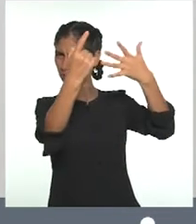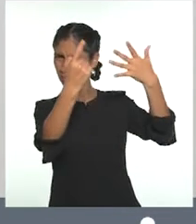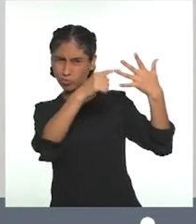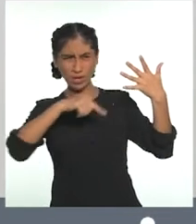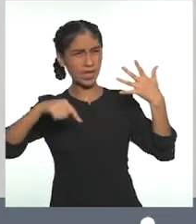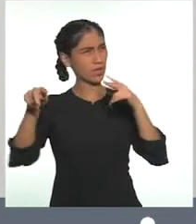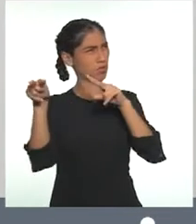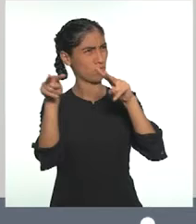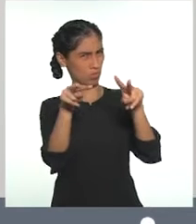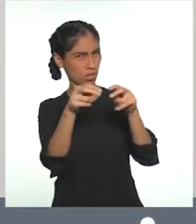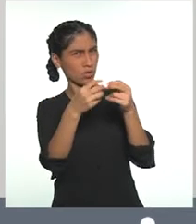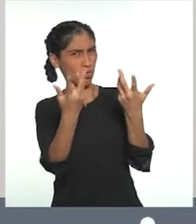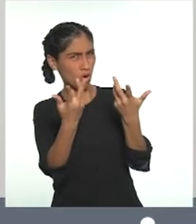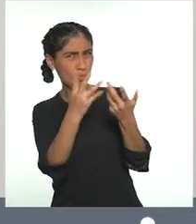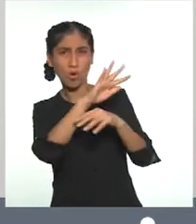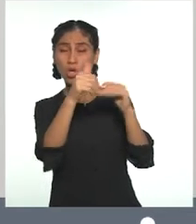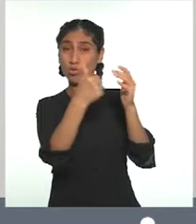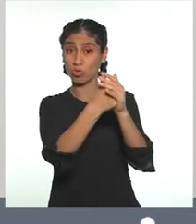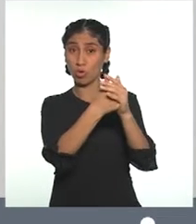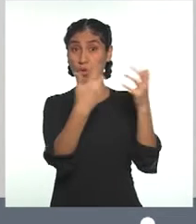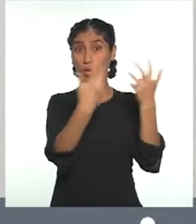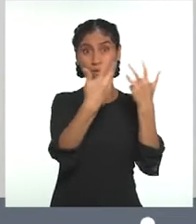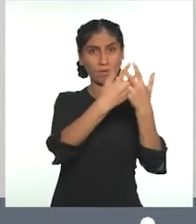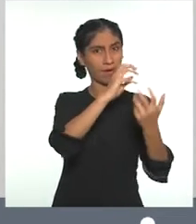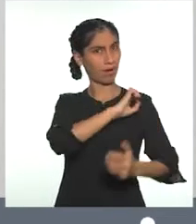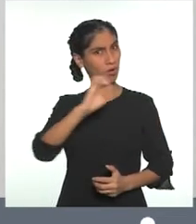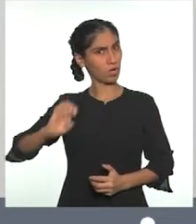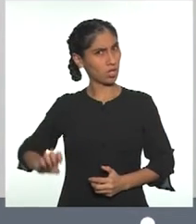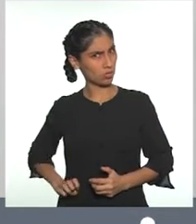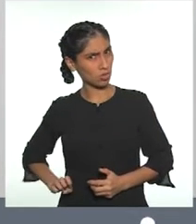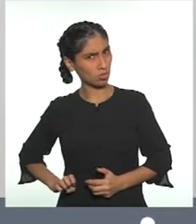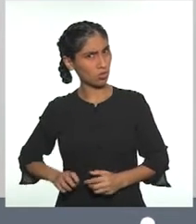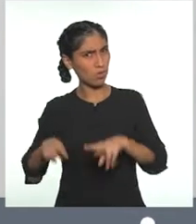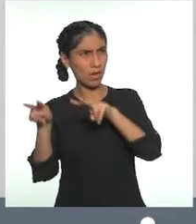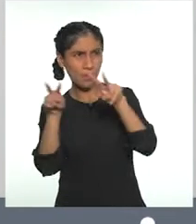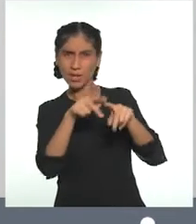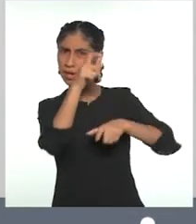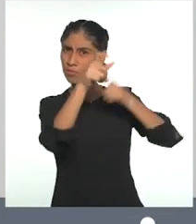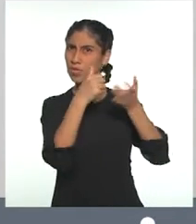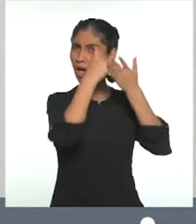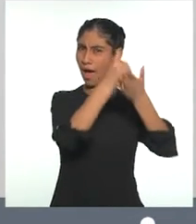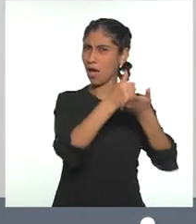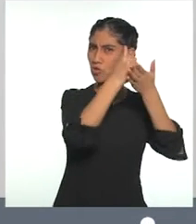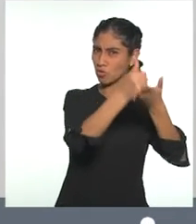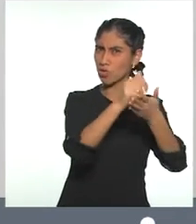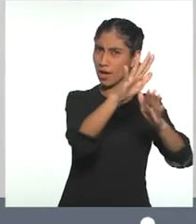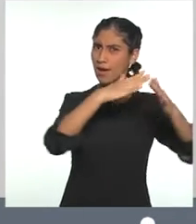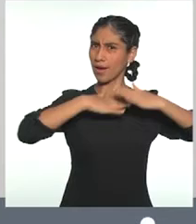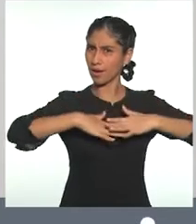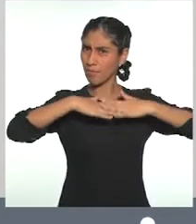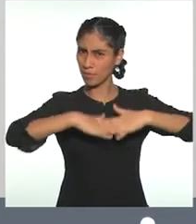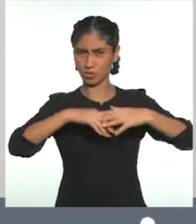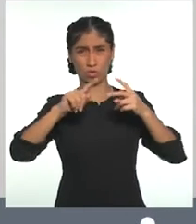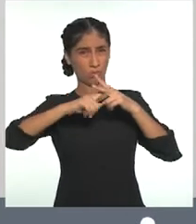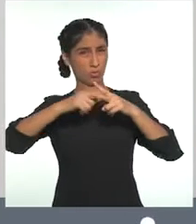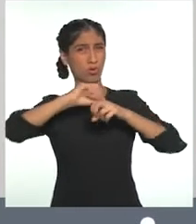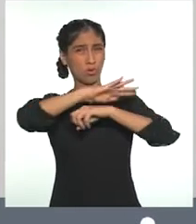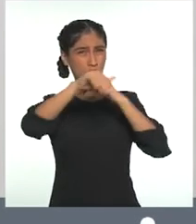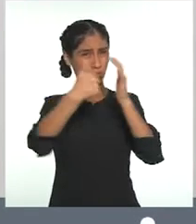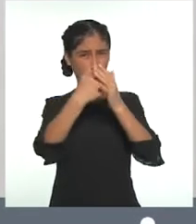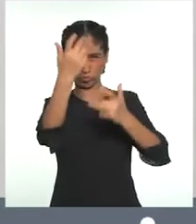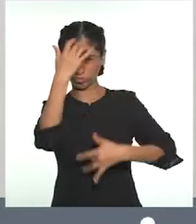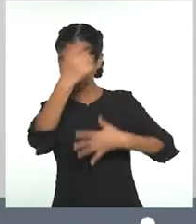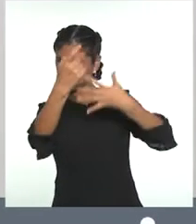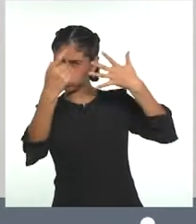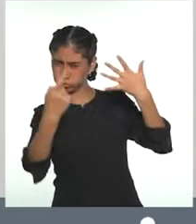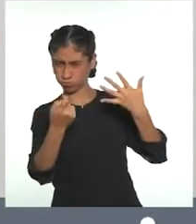que influyeron en los resultados de las acciones del gobierno al hacer frente a las pandemias. Eso nos permitirá ver en